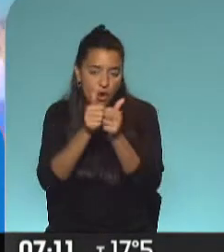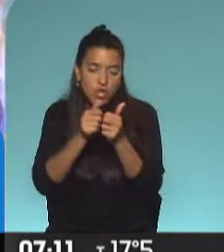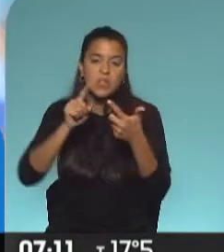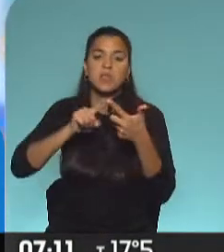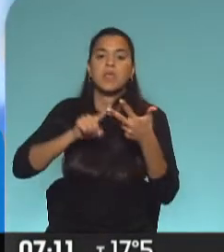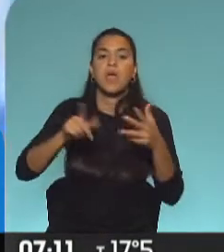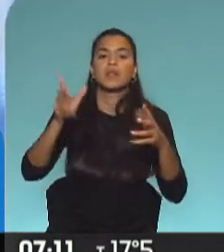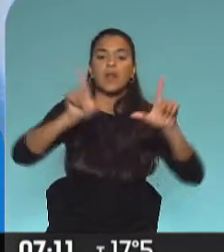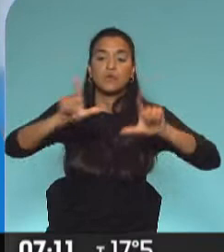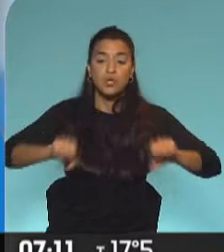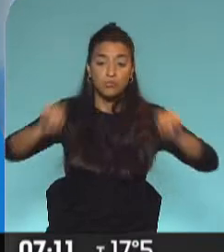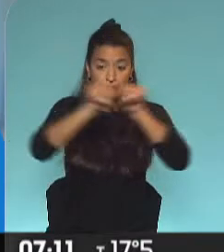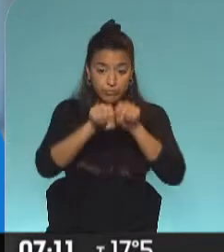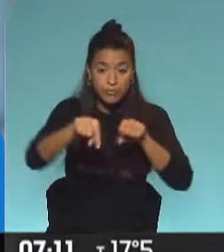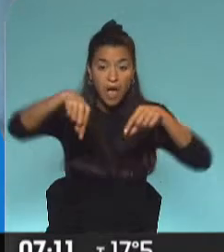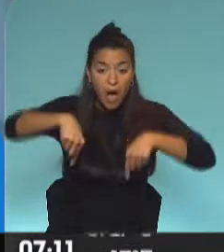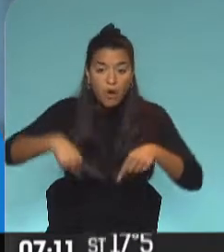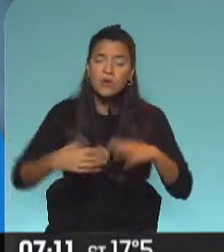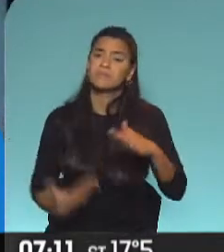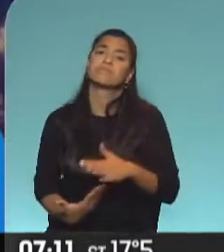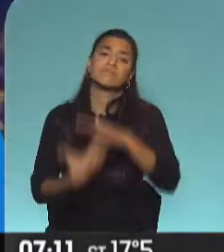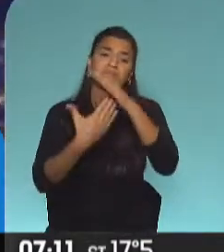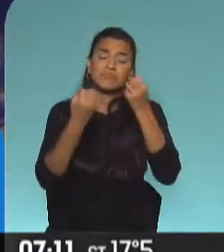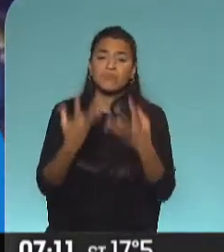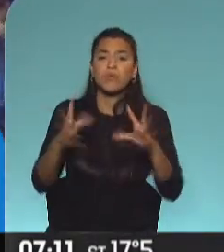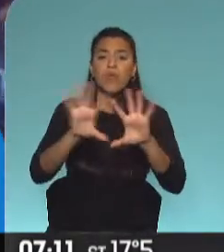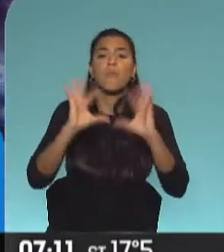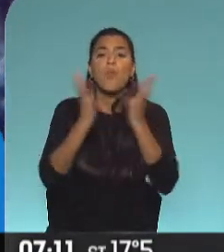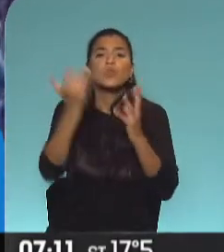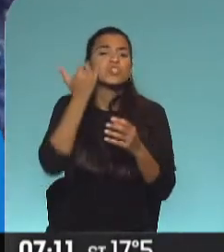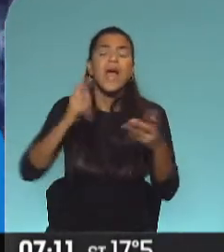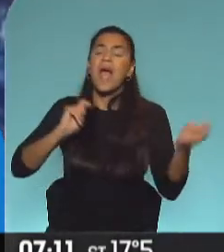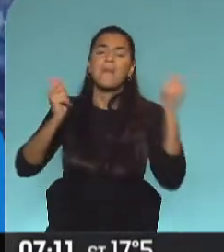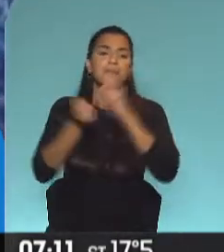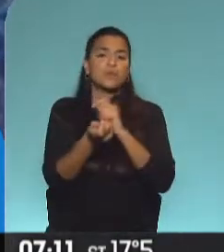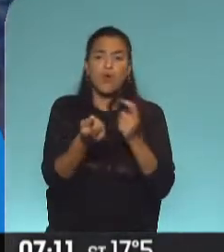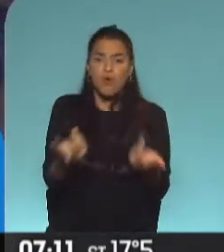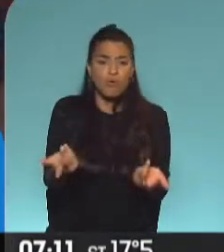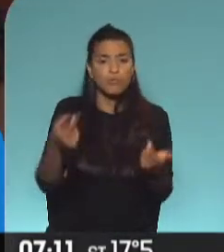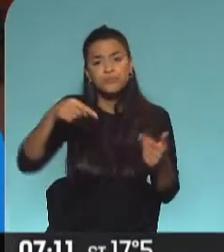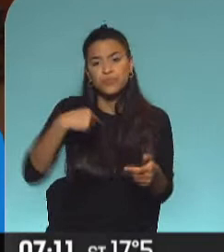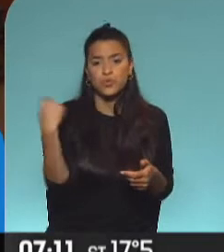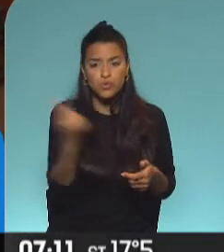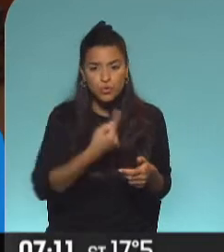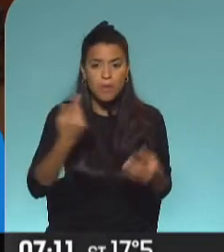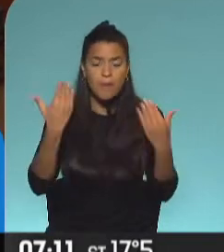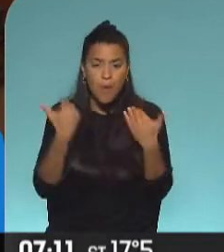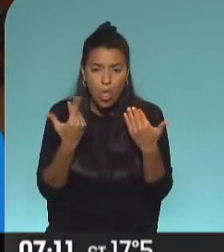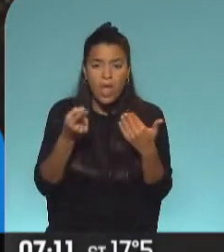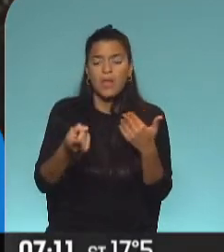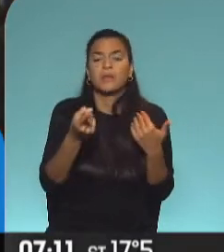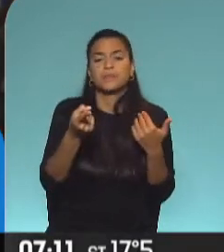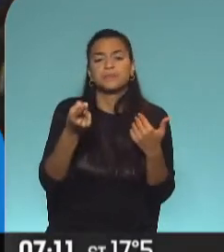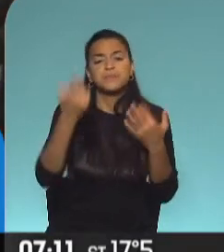televisión paga, en este momento son esenciales porque el mundo ya es otro, el mundo cambió, y la verdad es que nosotros, para formar parte, para